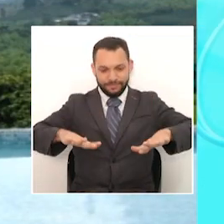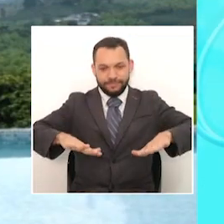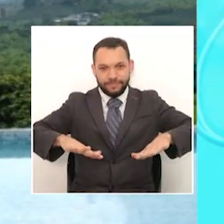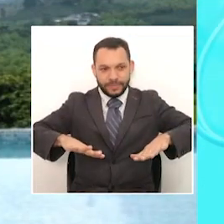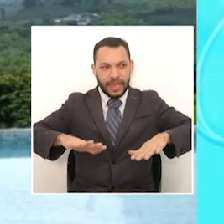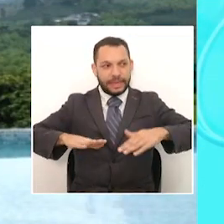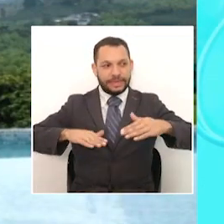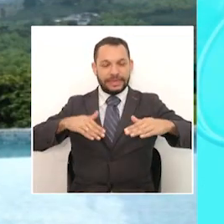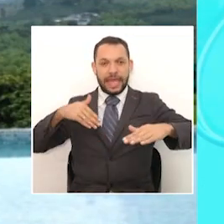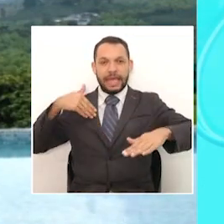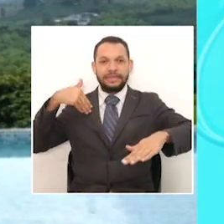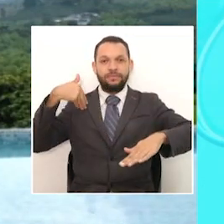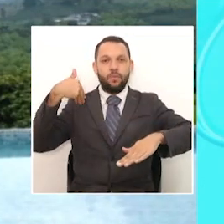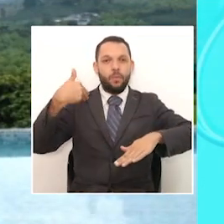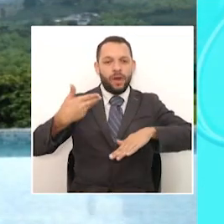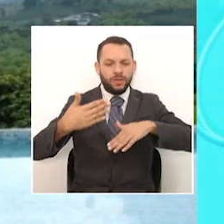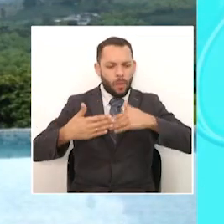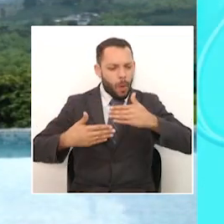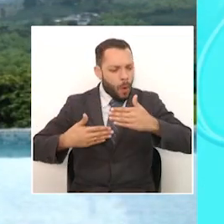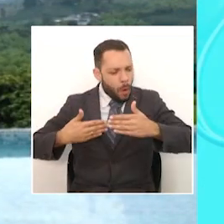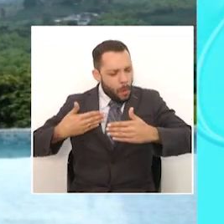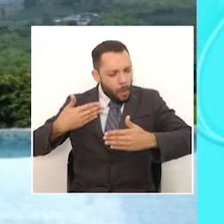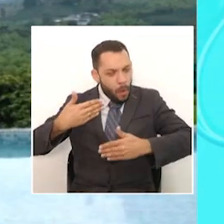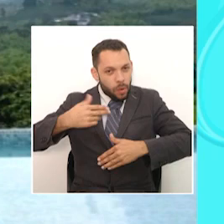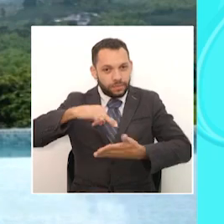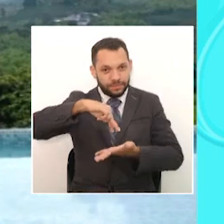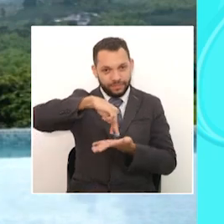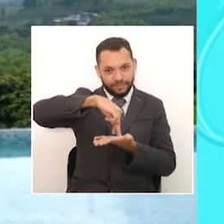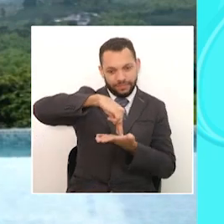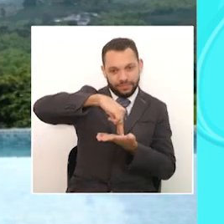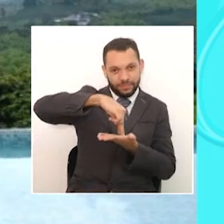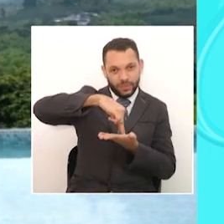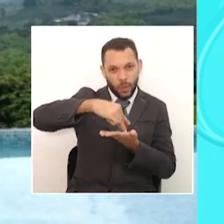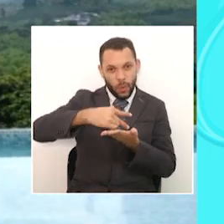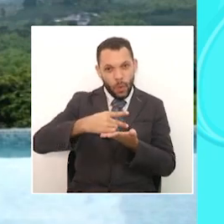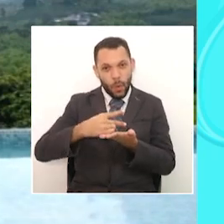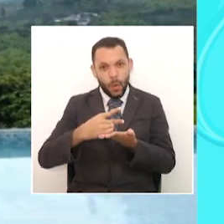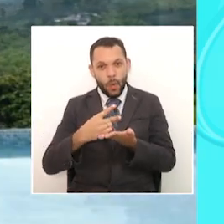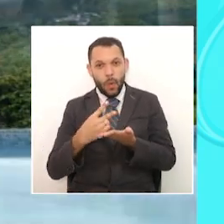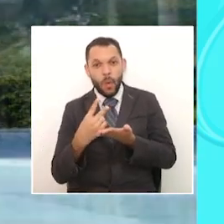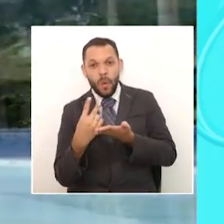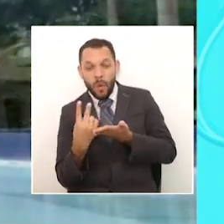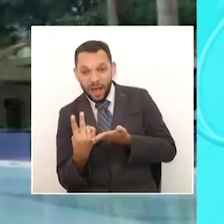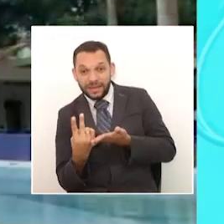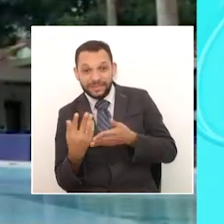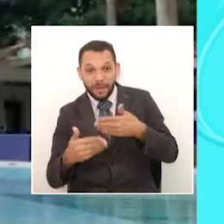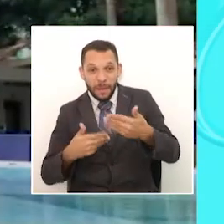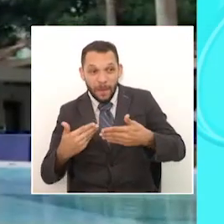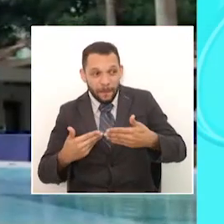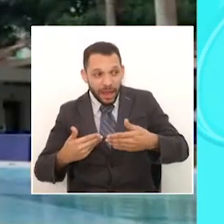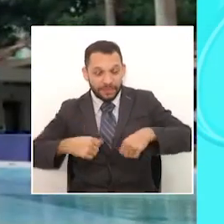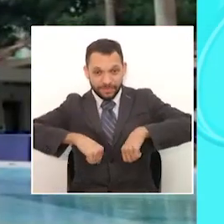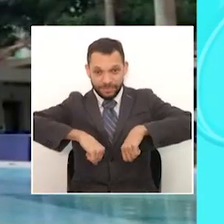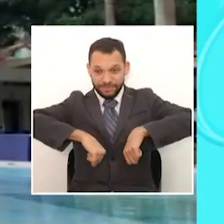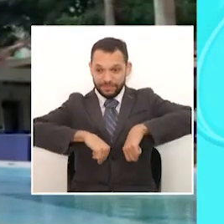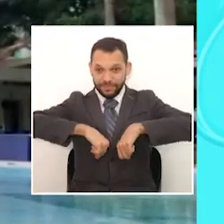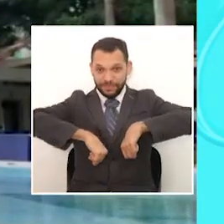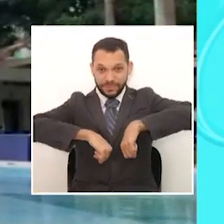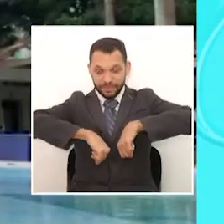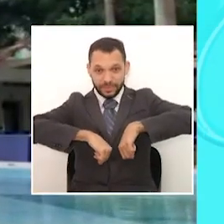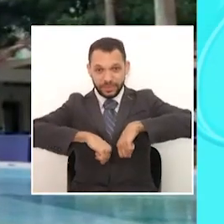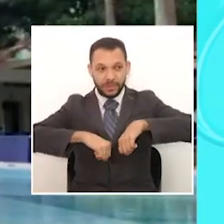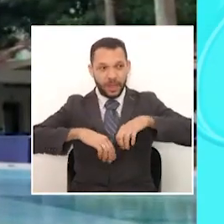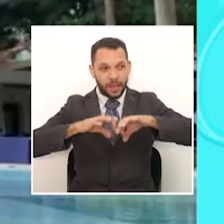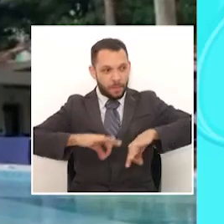Posteriormente van a tratar de subir los pies sobre los codos o antebrazo, muy